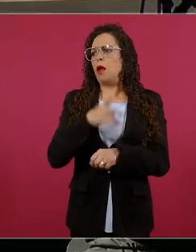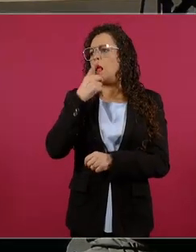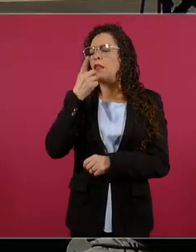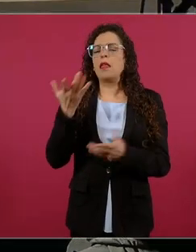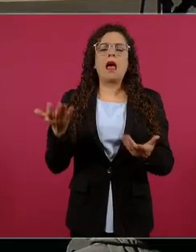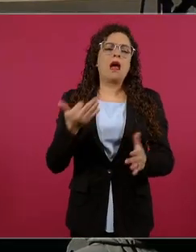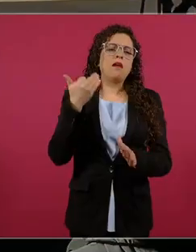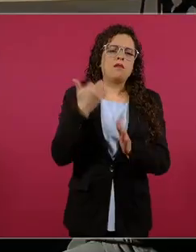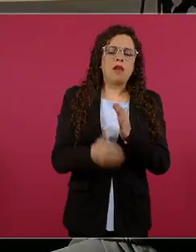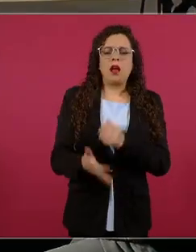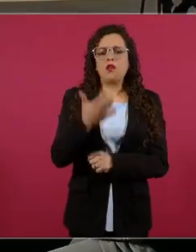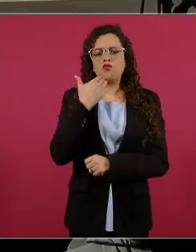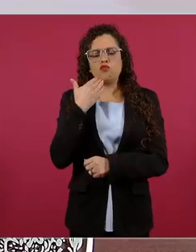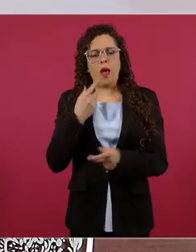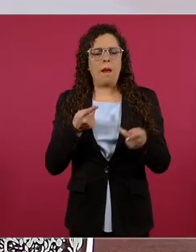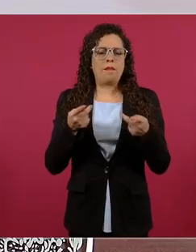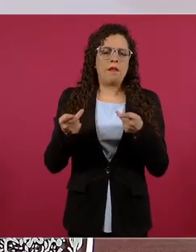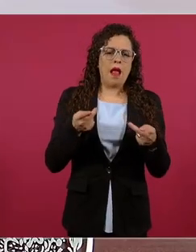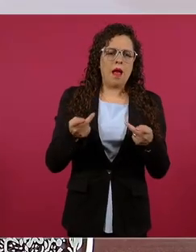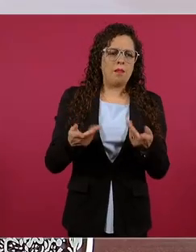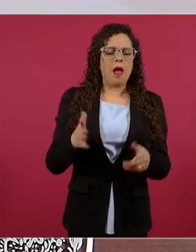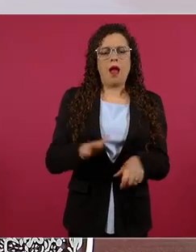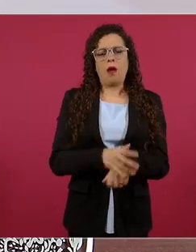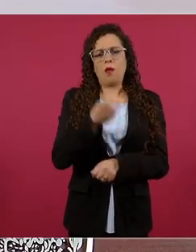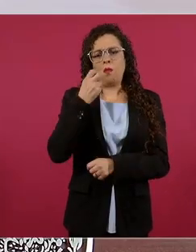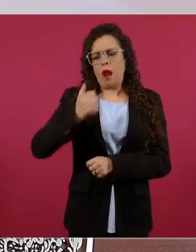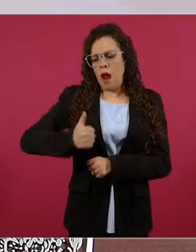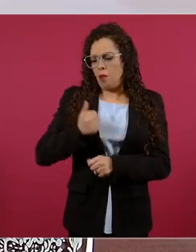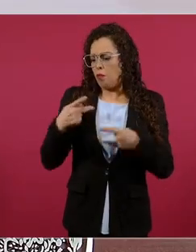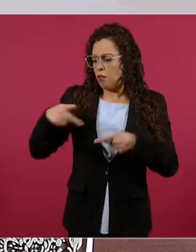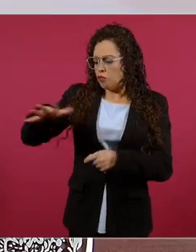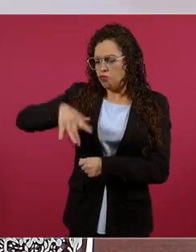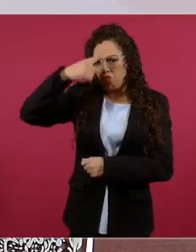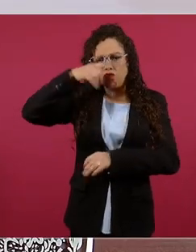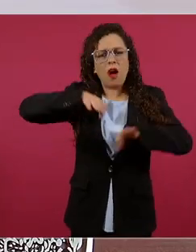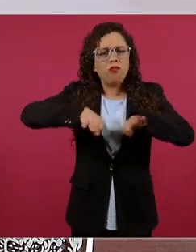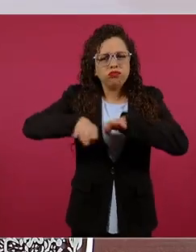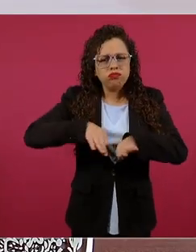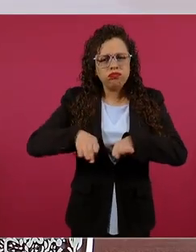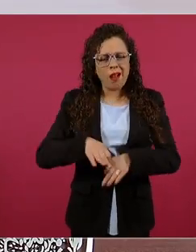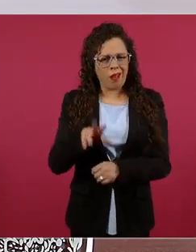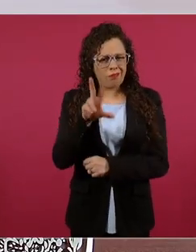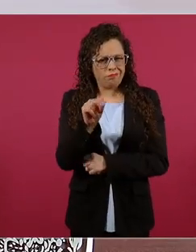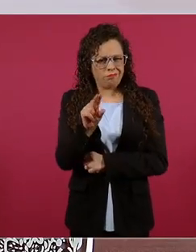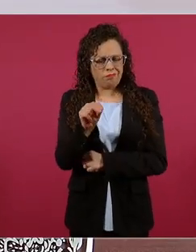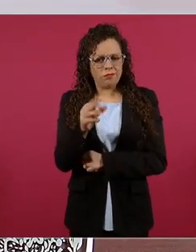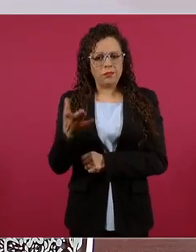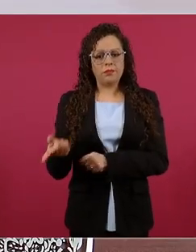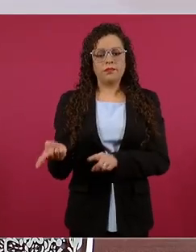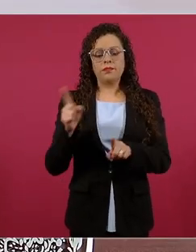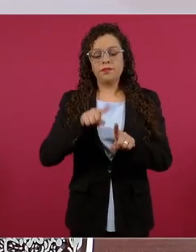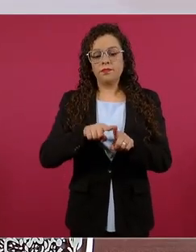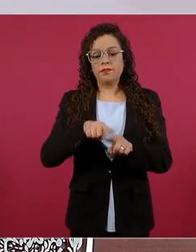nos tienen de obreros en nuestra propia tierra. El caso de Ciudad Ixtepec, pues ahí se instalará la empresa